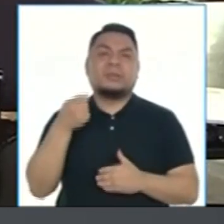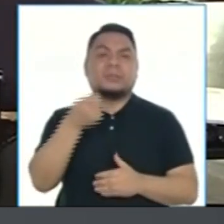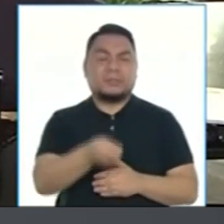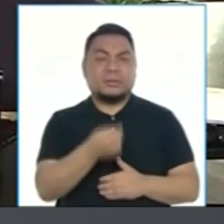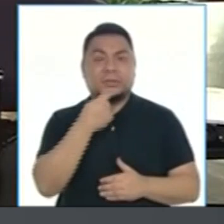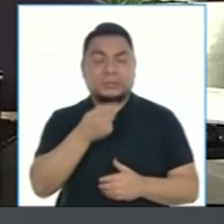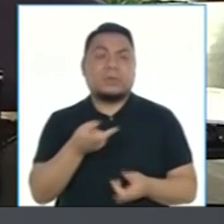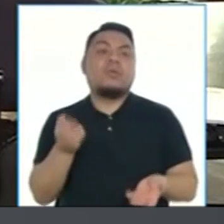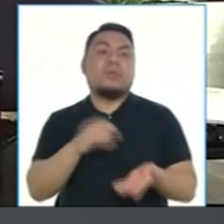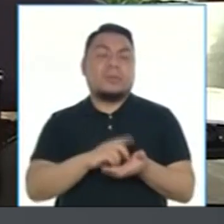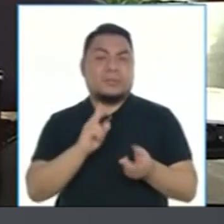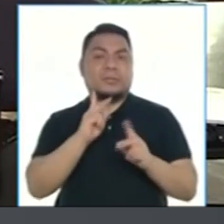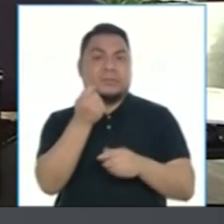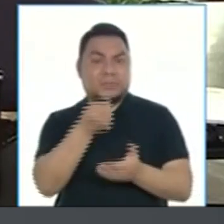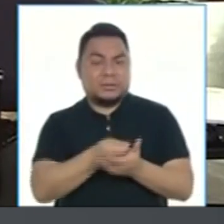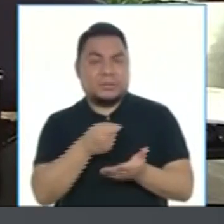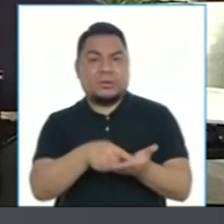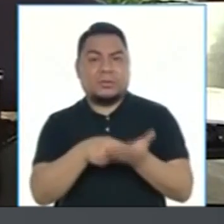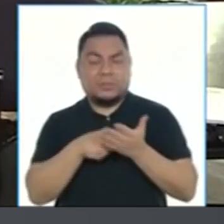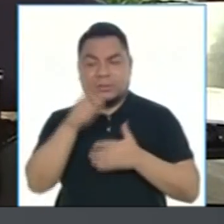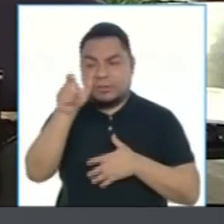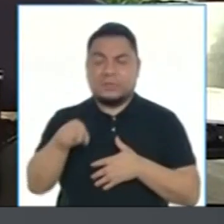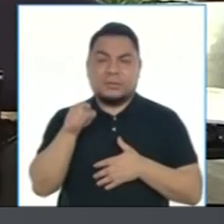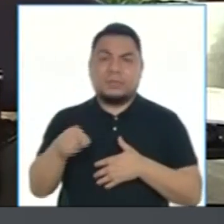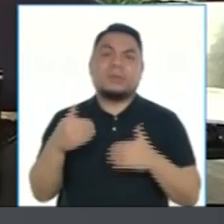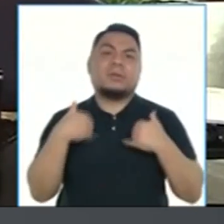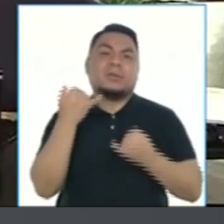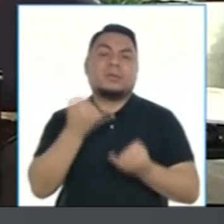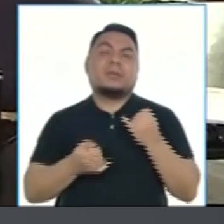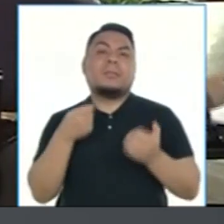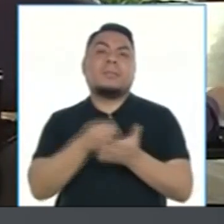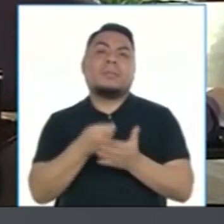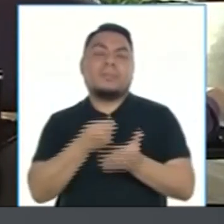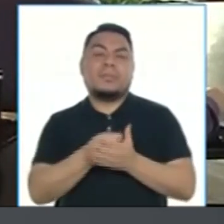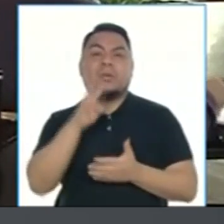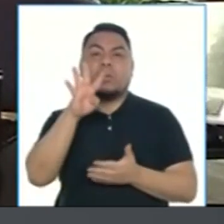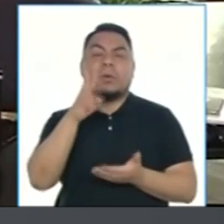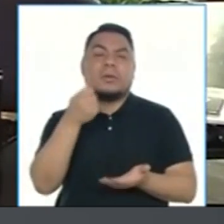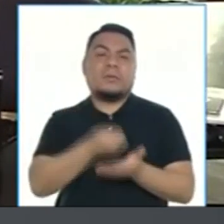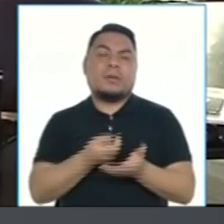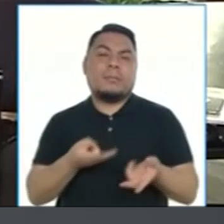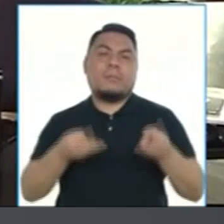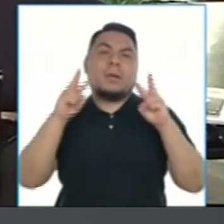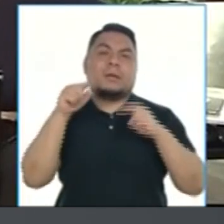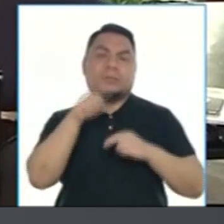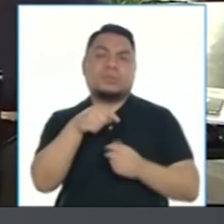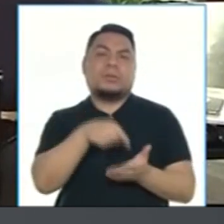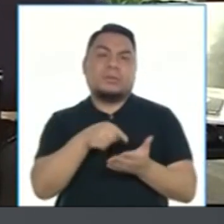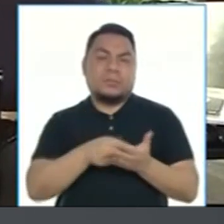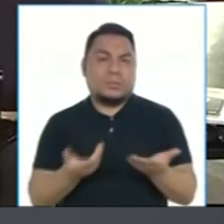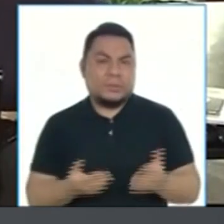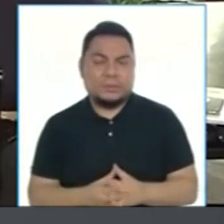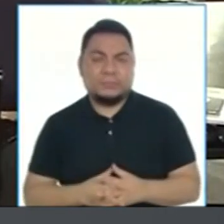el refinanciamiento, pero que obligan al cliente a terminar pagando 4 veces el valor de su